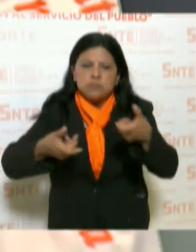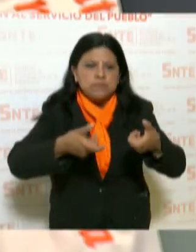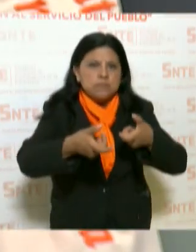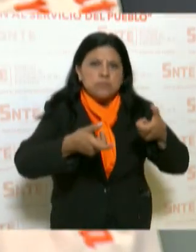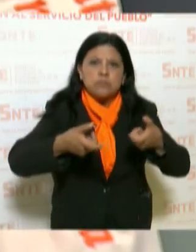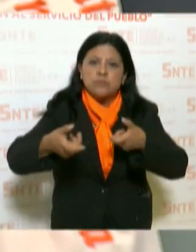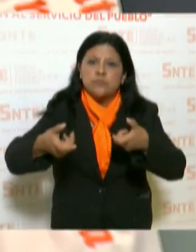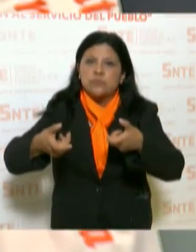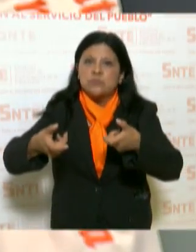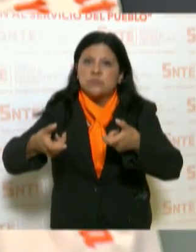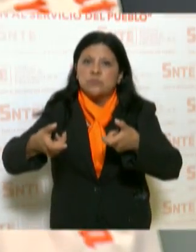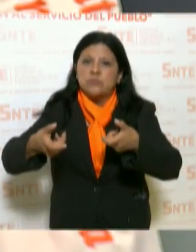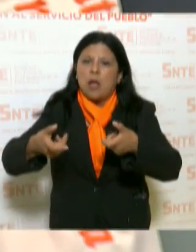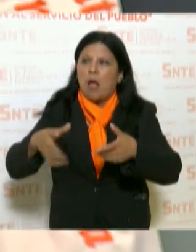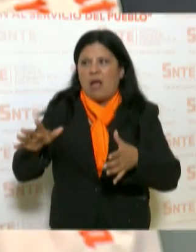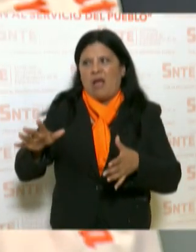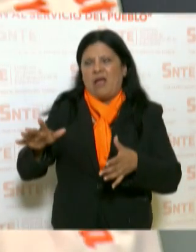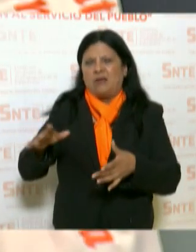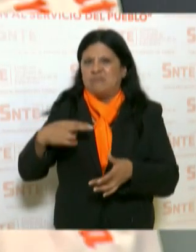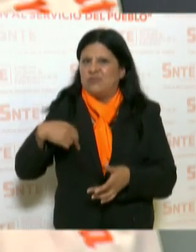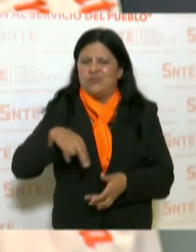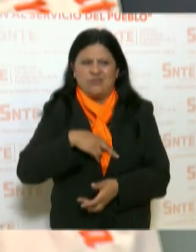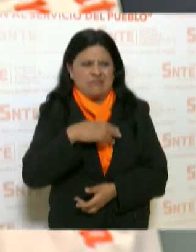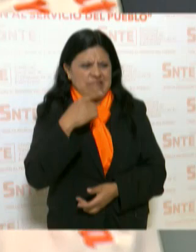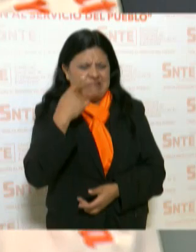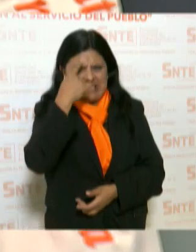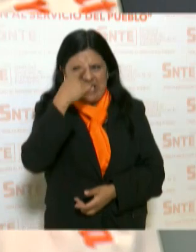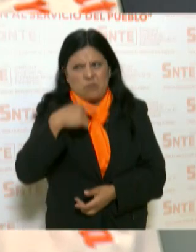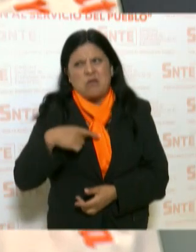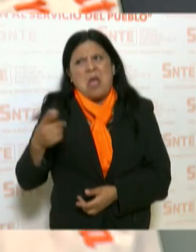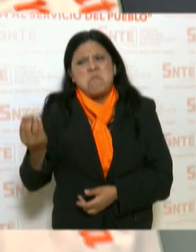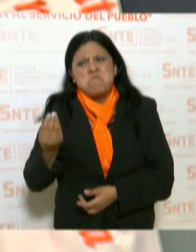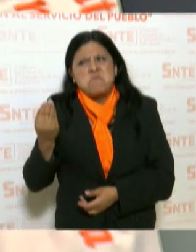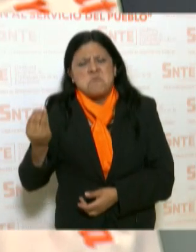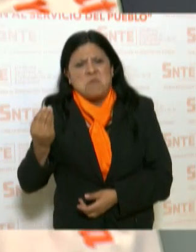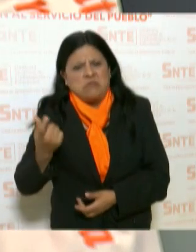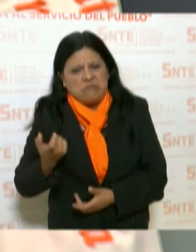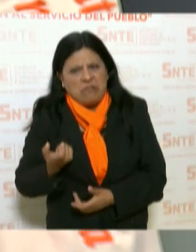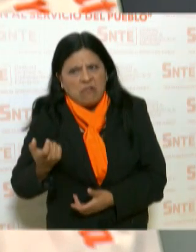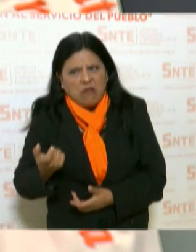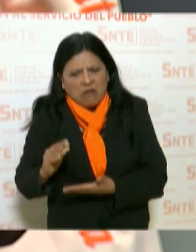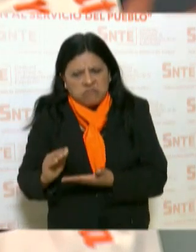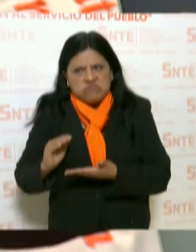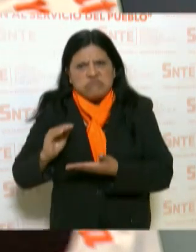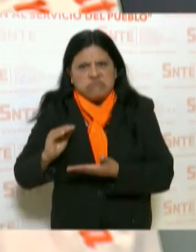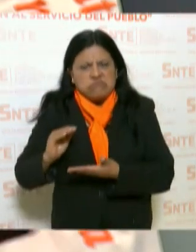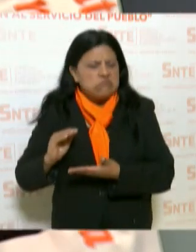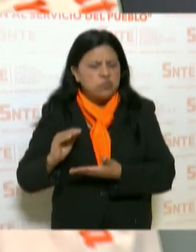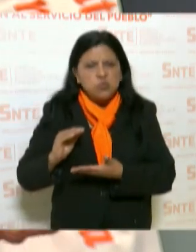Y a nosotros nos pareció un abuso, un exceso, porque